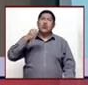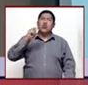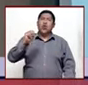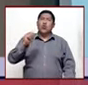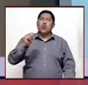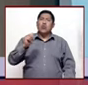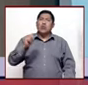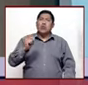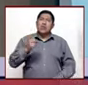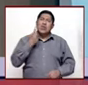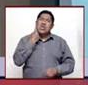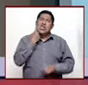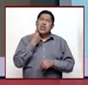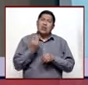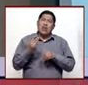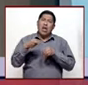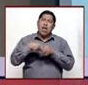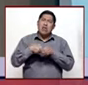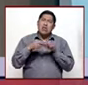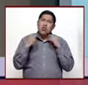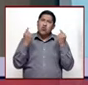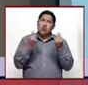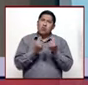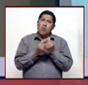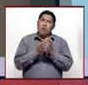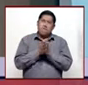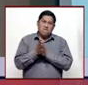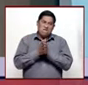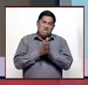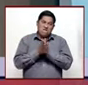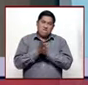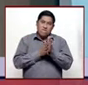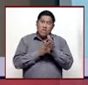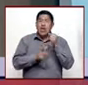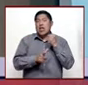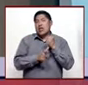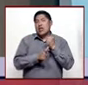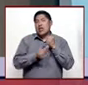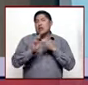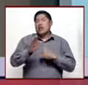nuevo componente de la organización criminal liderada por Ariel